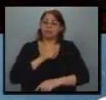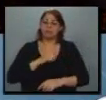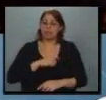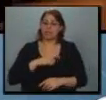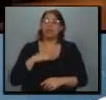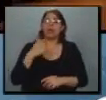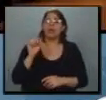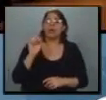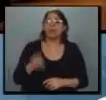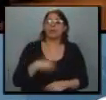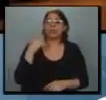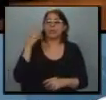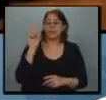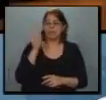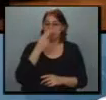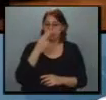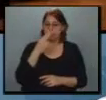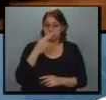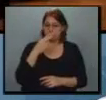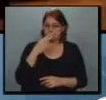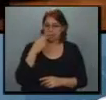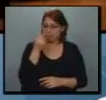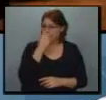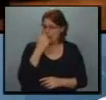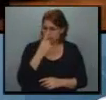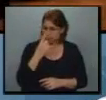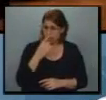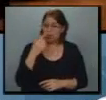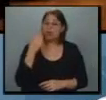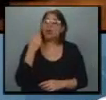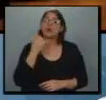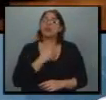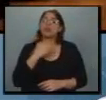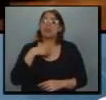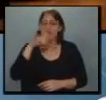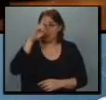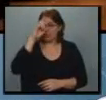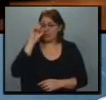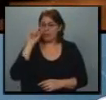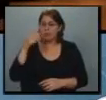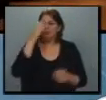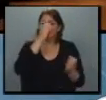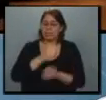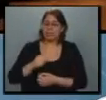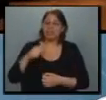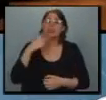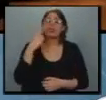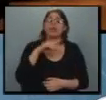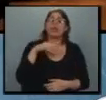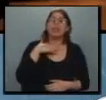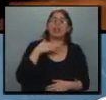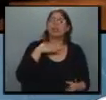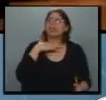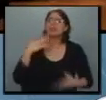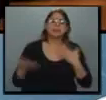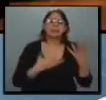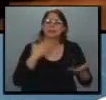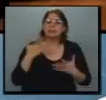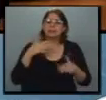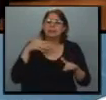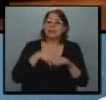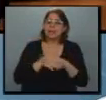Esto causa la muerte minutos después en el hospital de Vicente López. Los dos delincuentes, desesperados, quedan dentro del